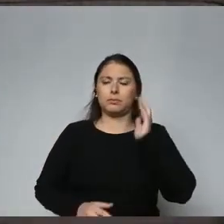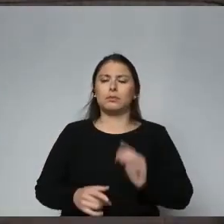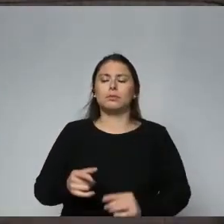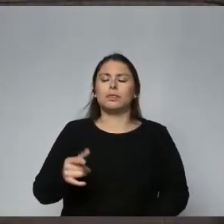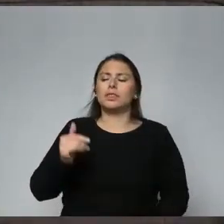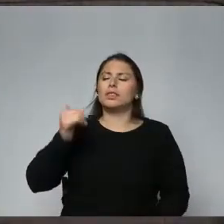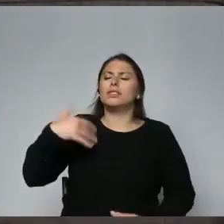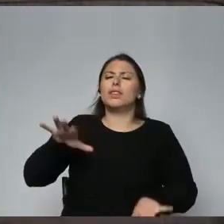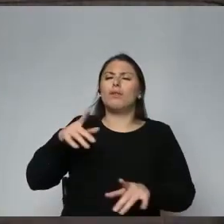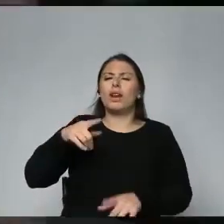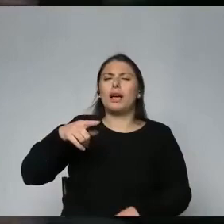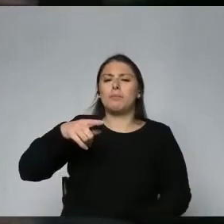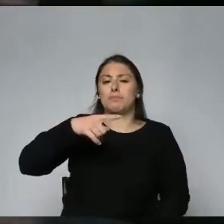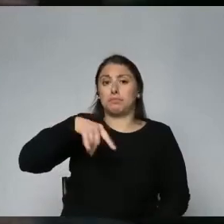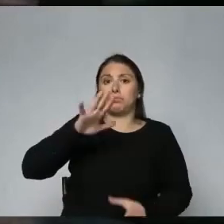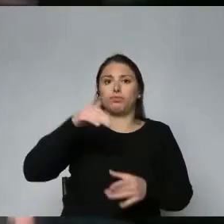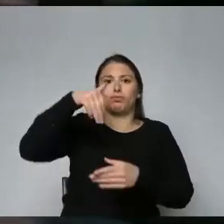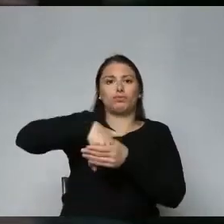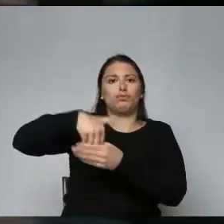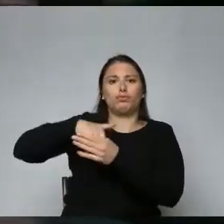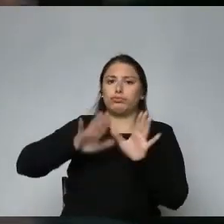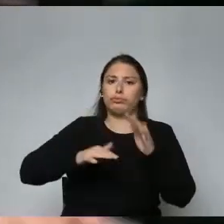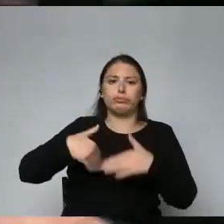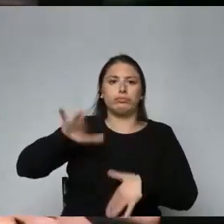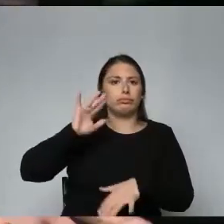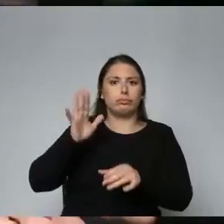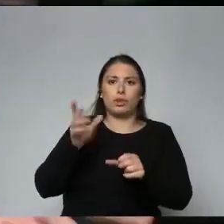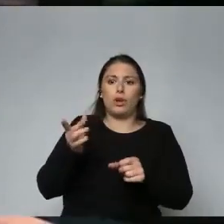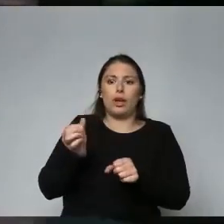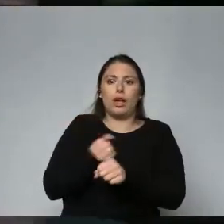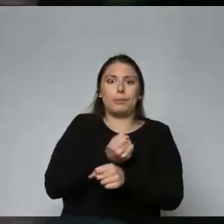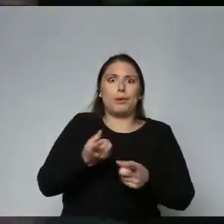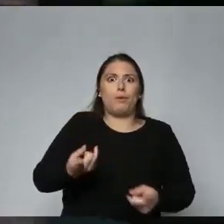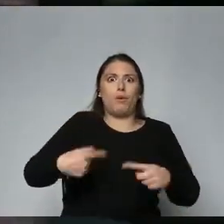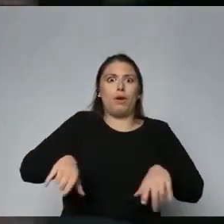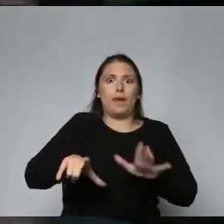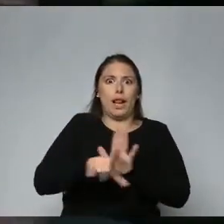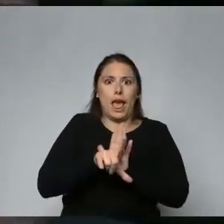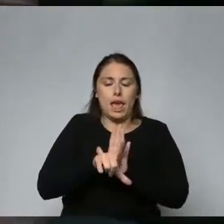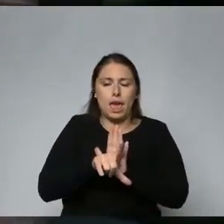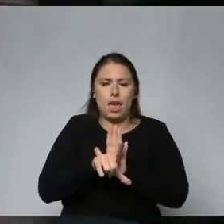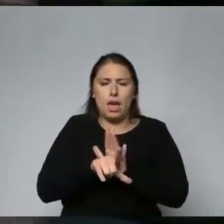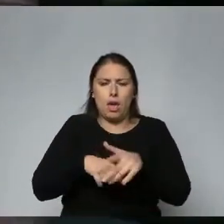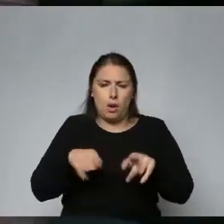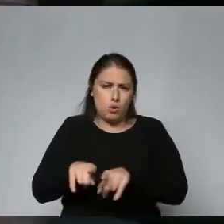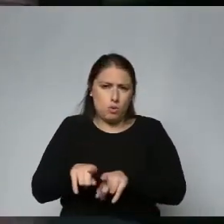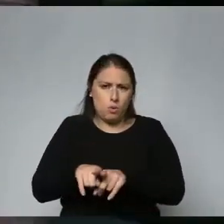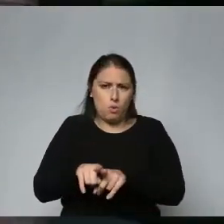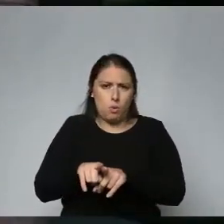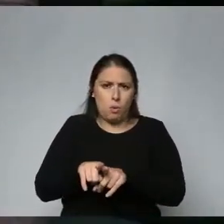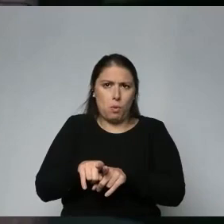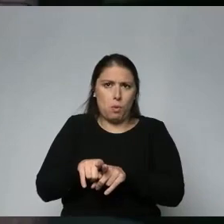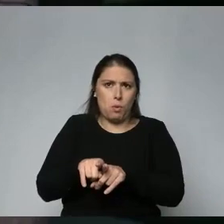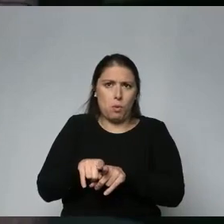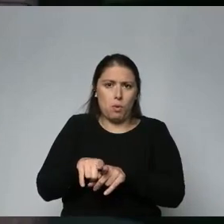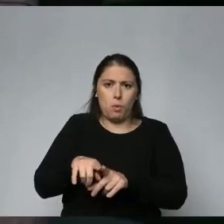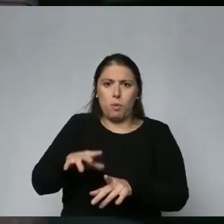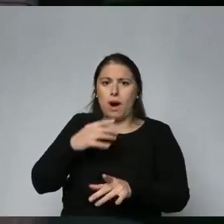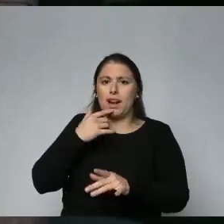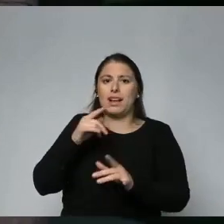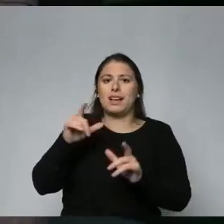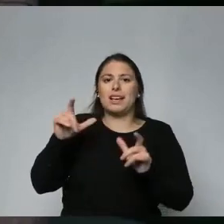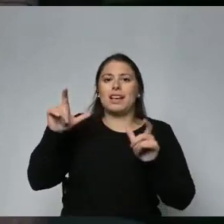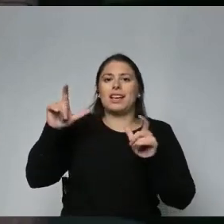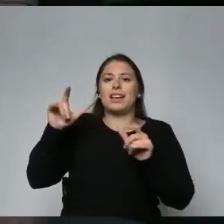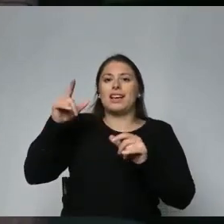ellos tuvieran los votos, ¿no?, para revivir la ley. De todas maneras, el fallo de la Corte Interamericana de